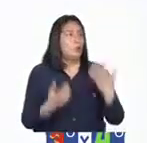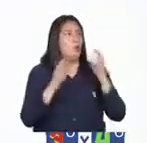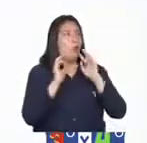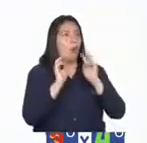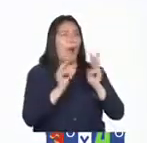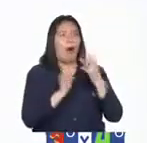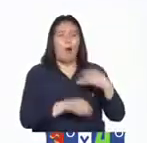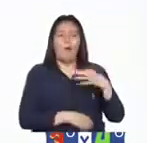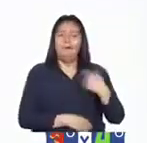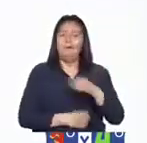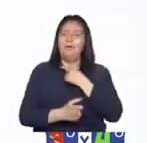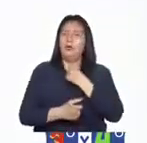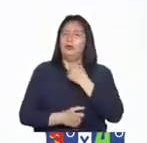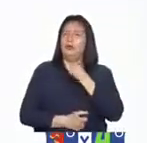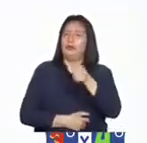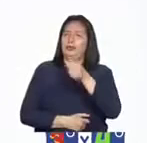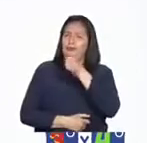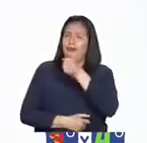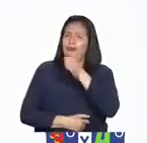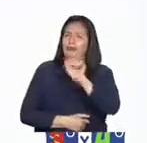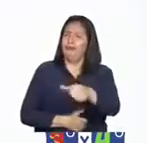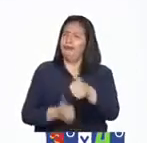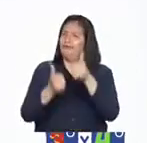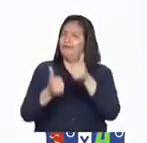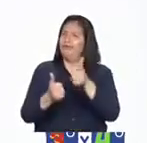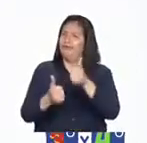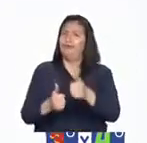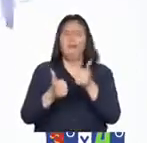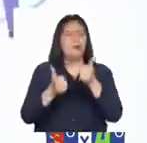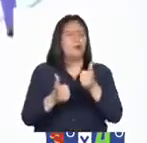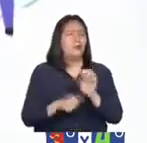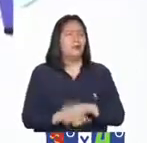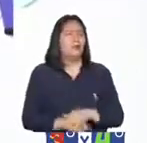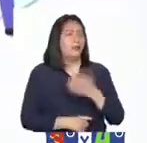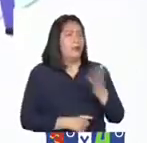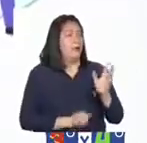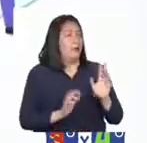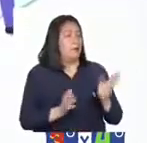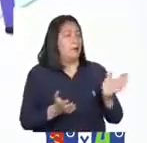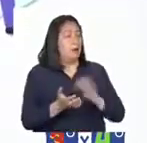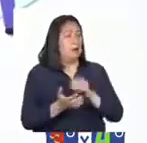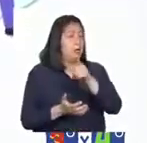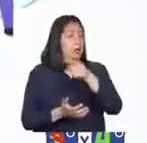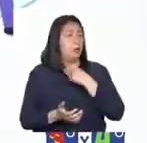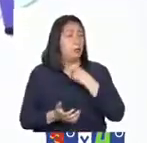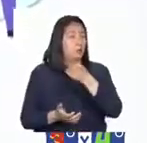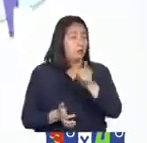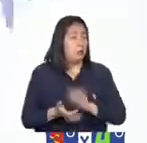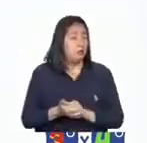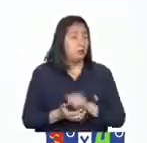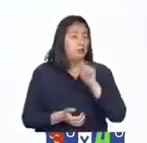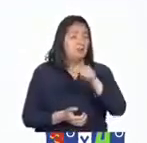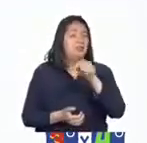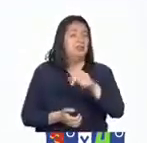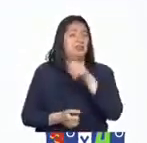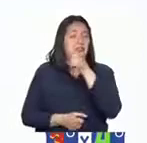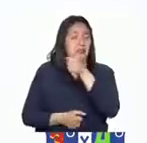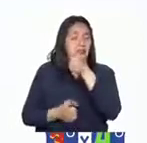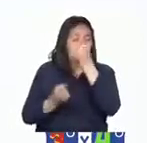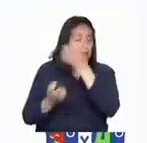¡Wow! Me ha encantado este reportaje. Lo has hecho súper bien. ¿Qué es lo que más les ha gustado a ustedes sobre este